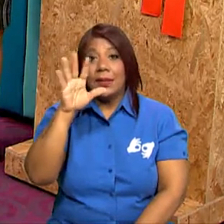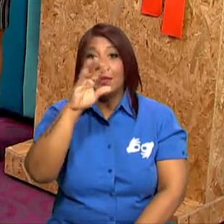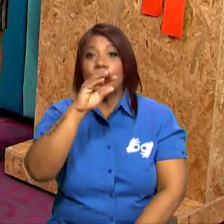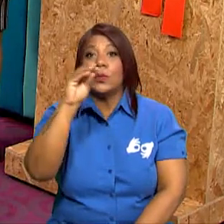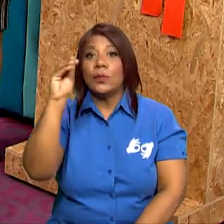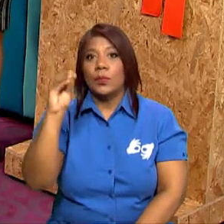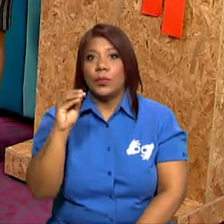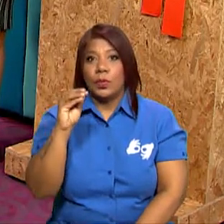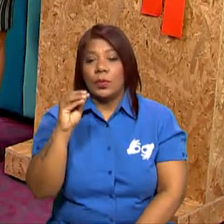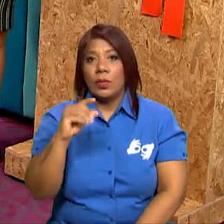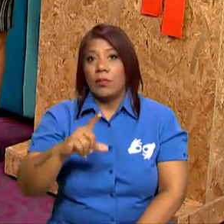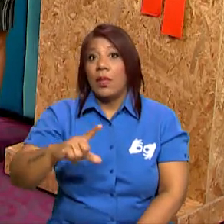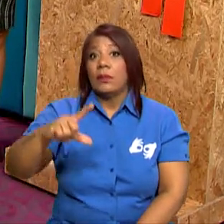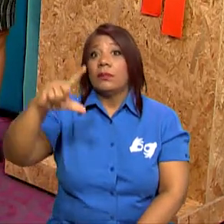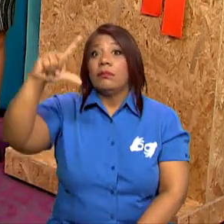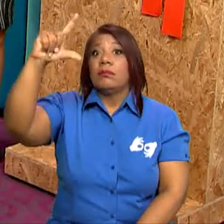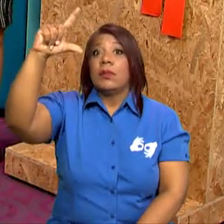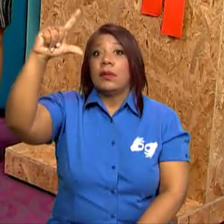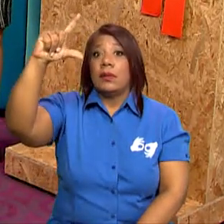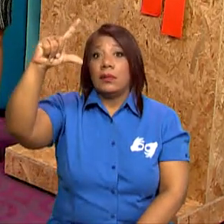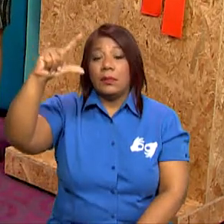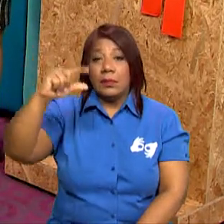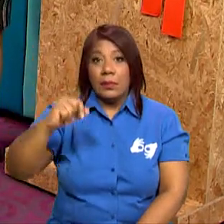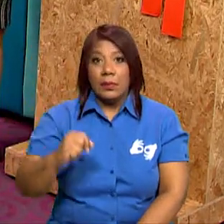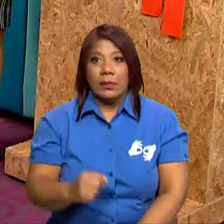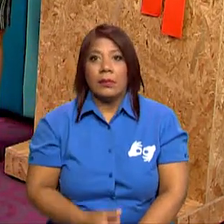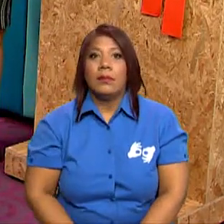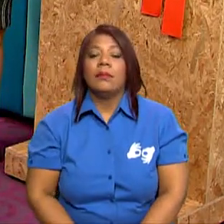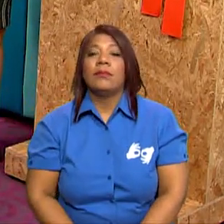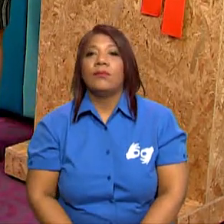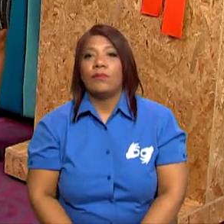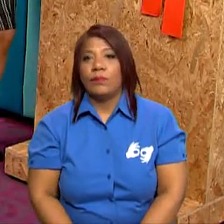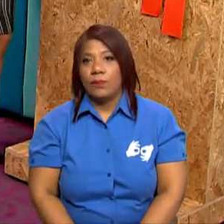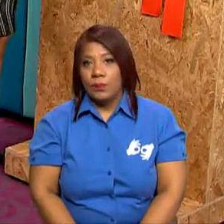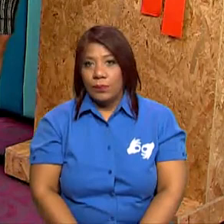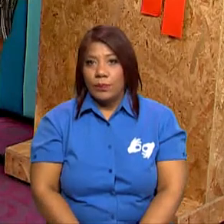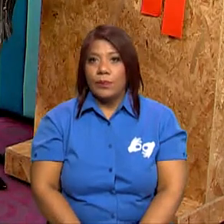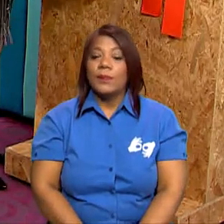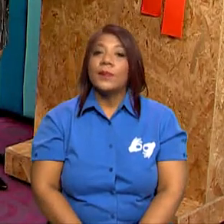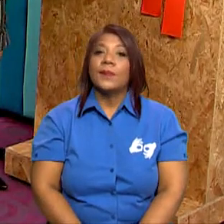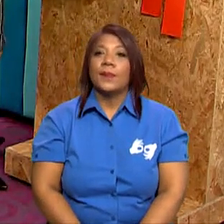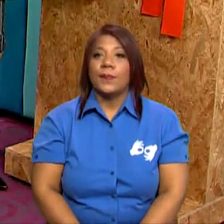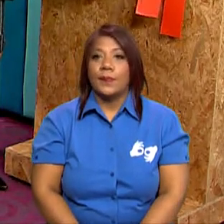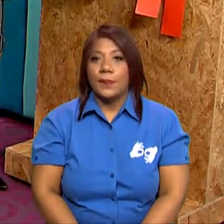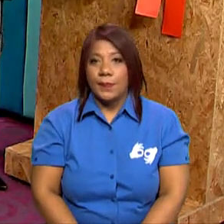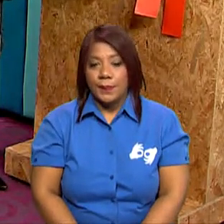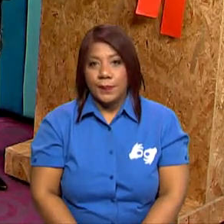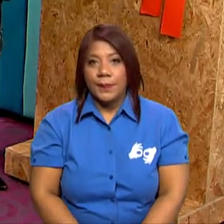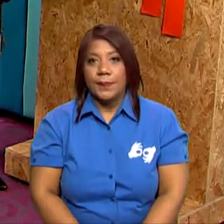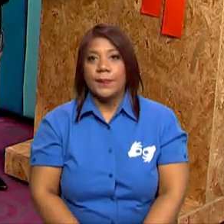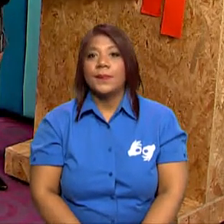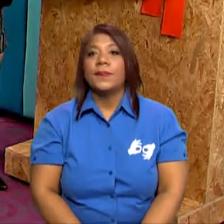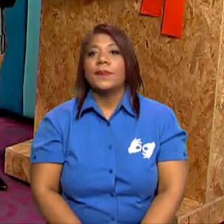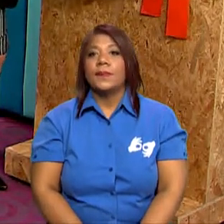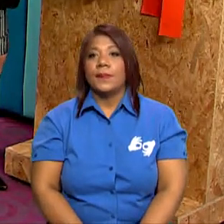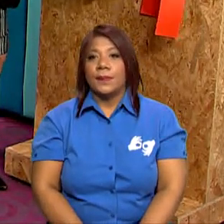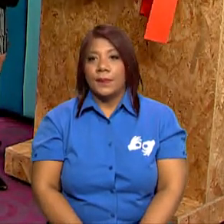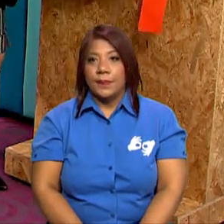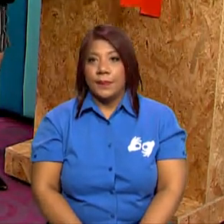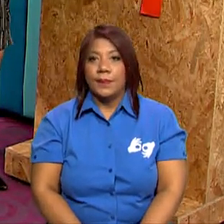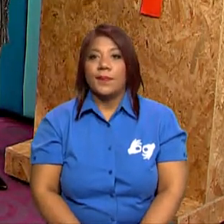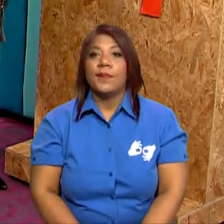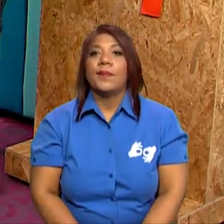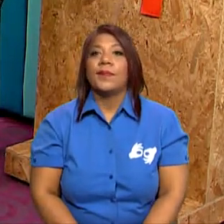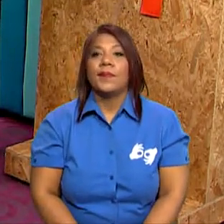ser más alta o más baja, Fluffy? Más alta, maestra. Más alta, me va a llegar hasta 35%. Vamos a ver, yo creo que voy a